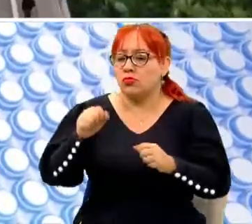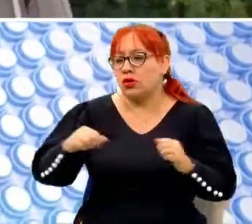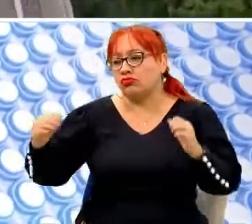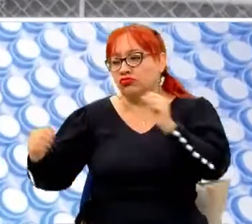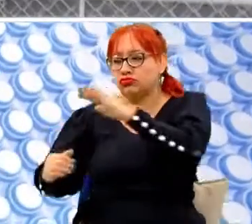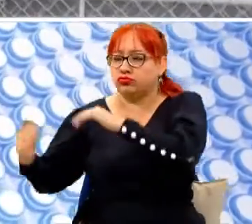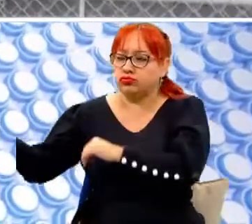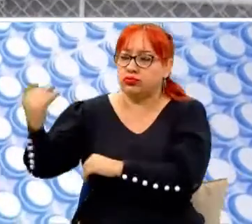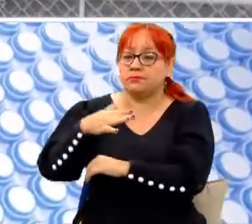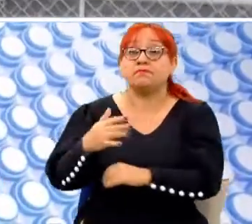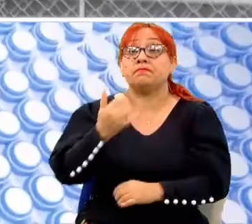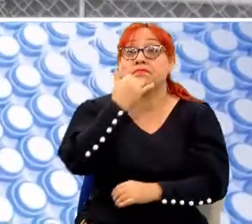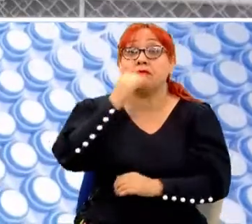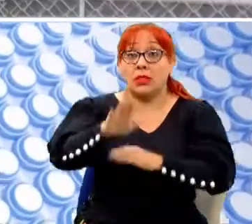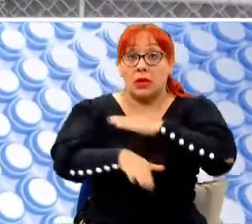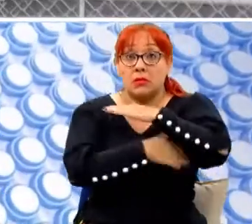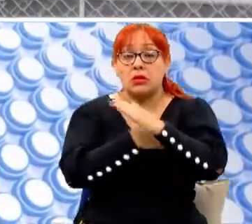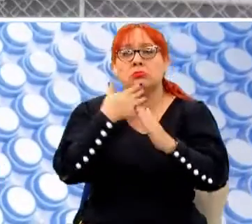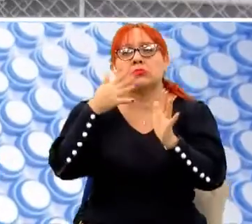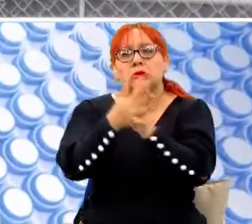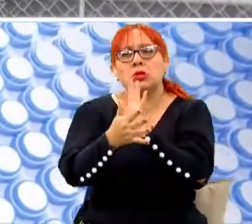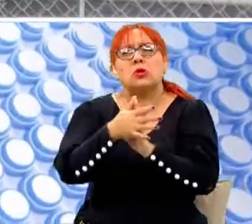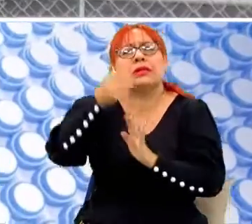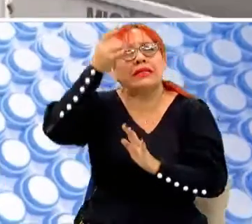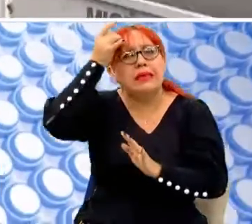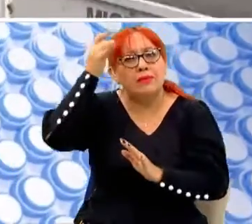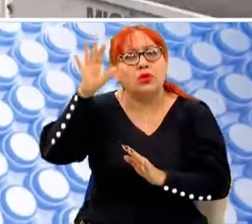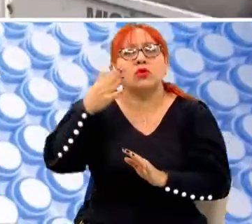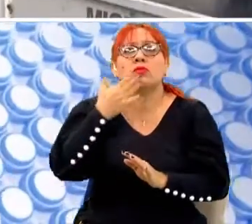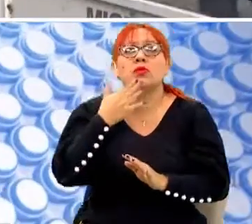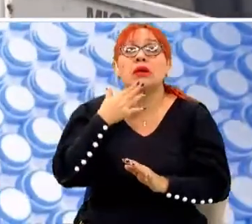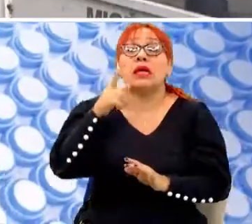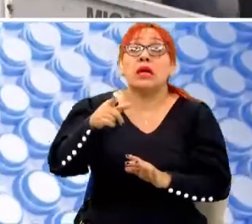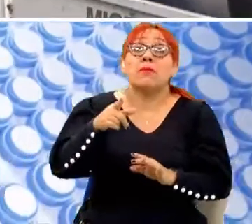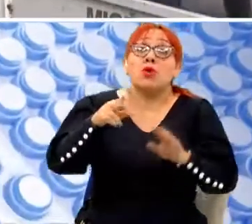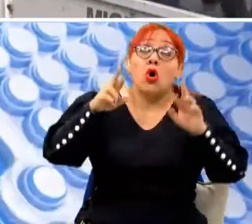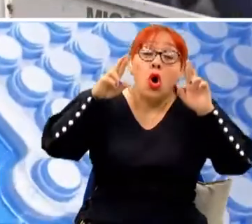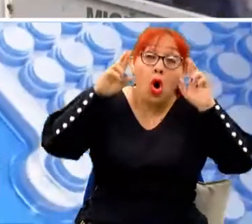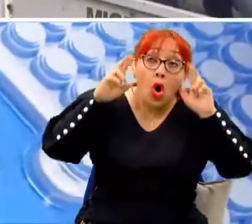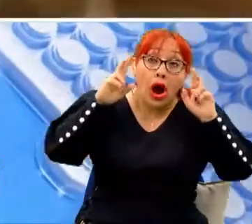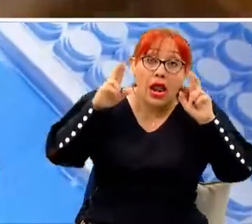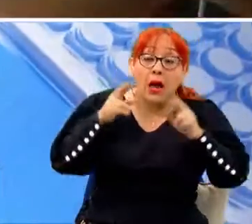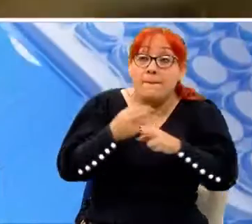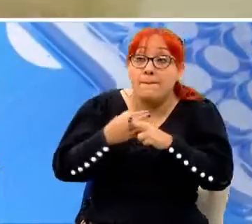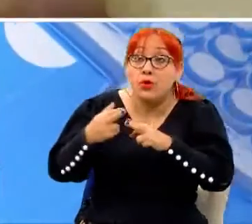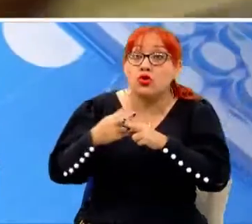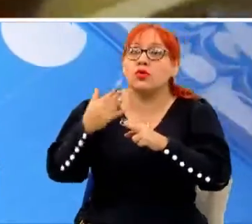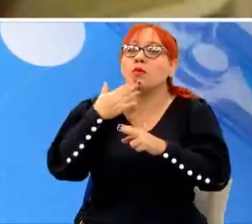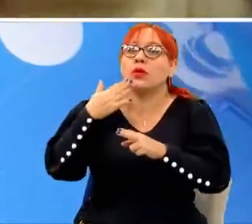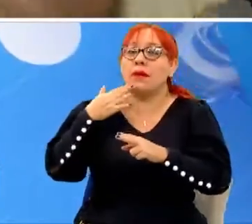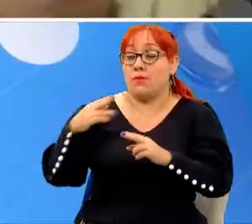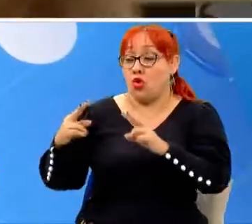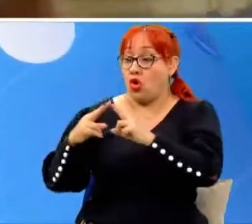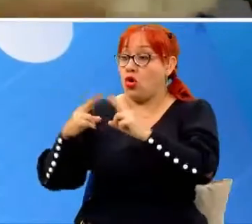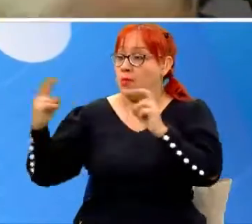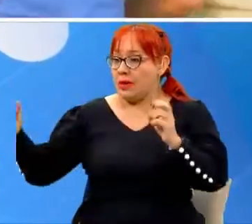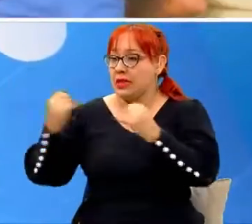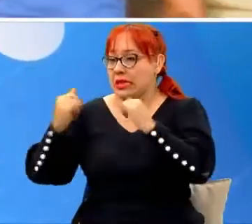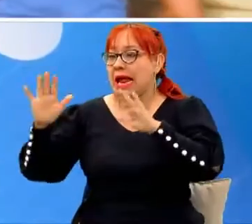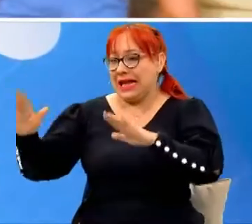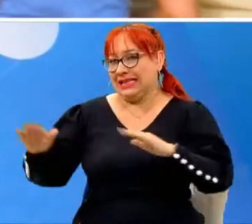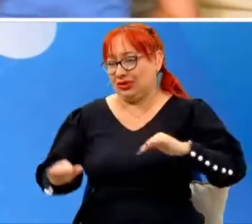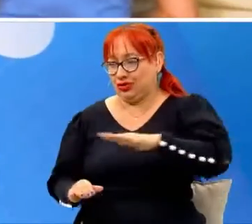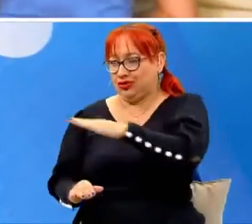posibles meses seguidos empiece a abrirse los cielos para que puedan pasar aviones entre ambos países y esto mejore las dinámicas. Más